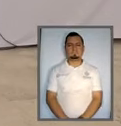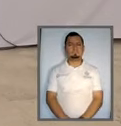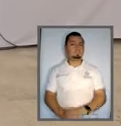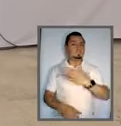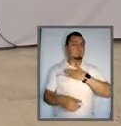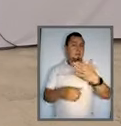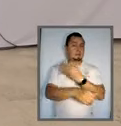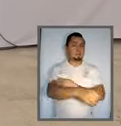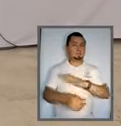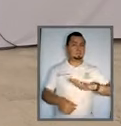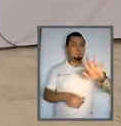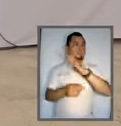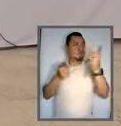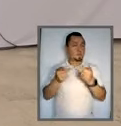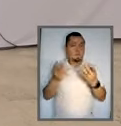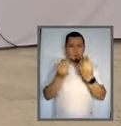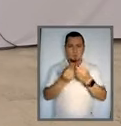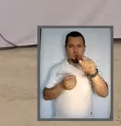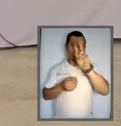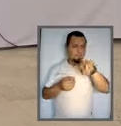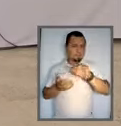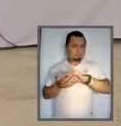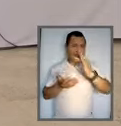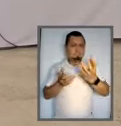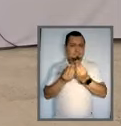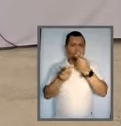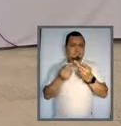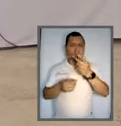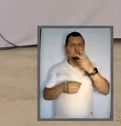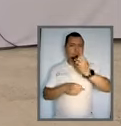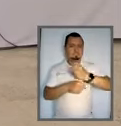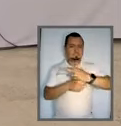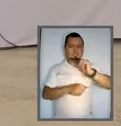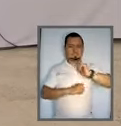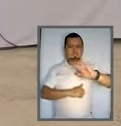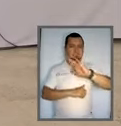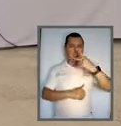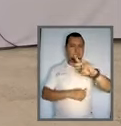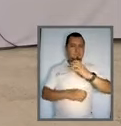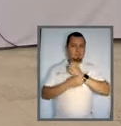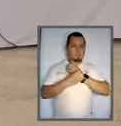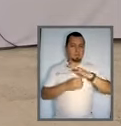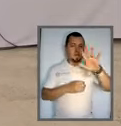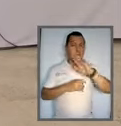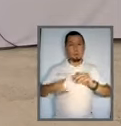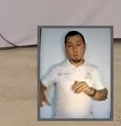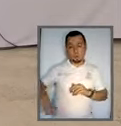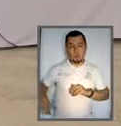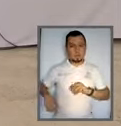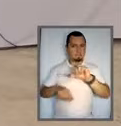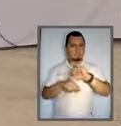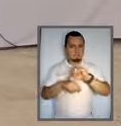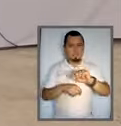Muy buenas tardes, tengan todos ustedes. De verdad que agradezco al secretario de Educación y al gobernador del Estado, Enrique